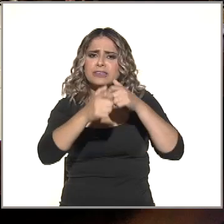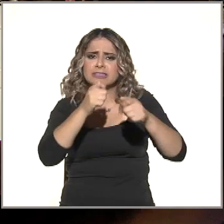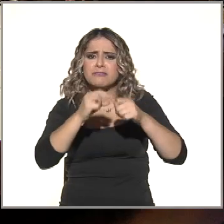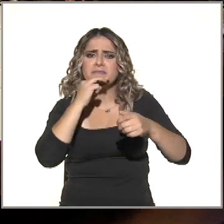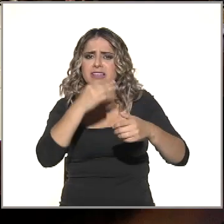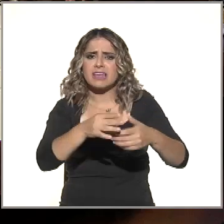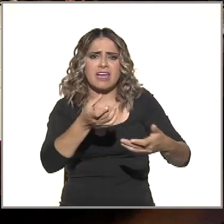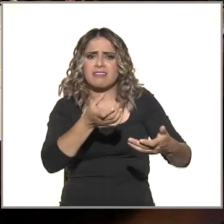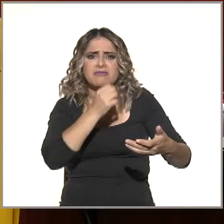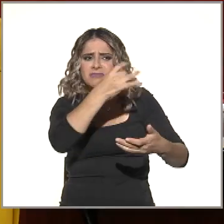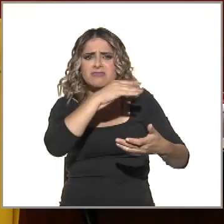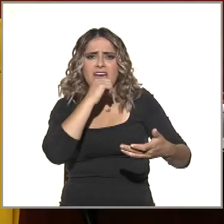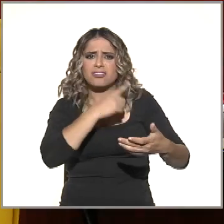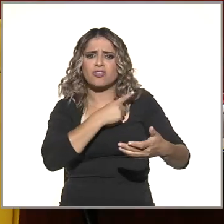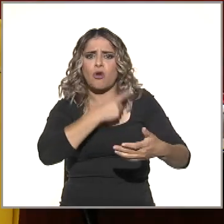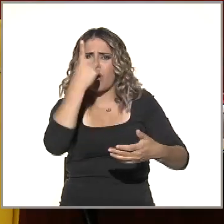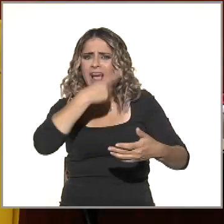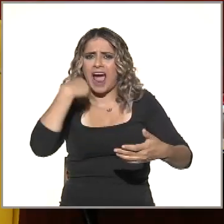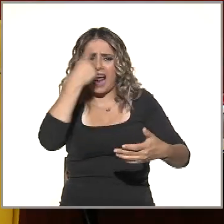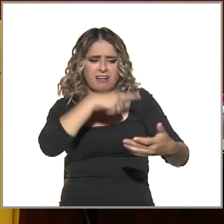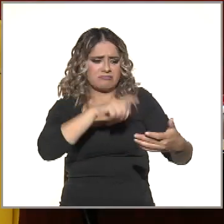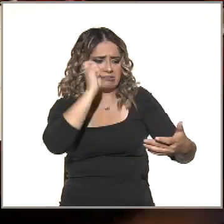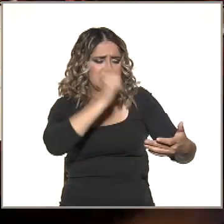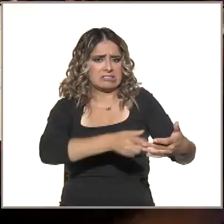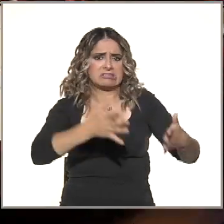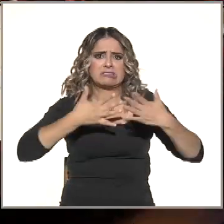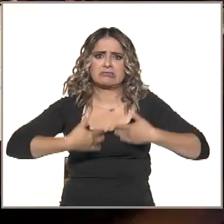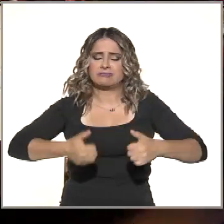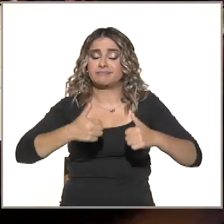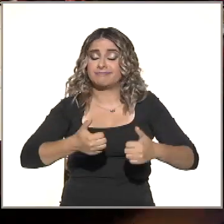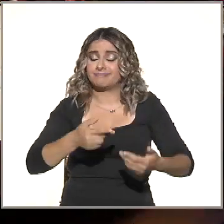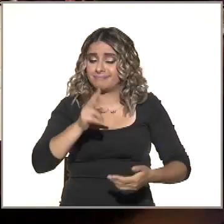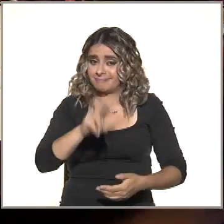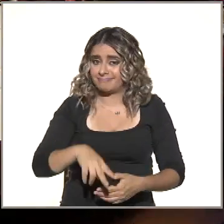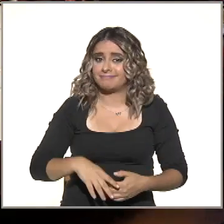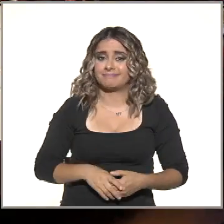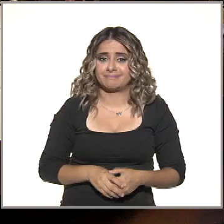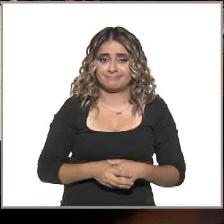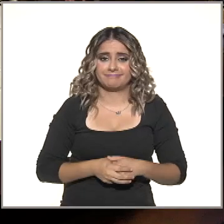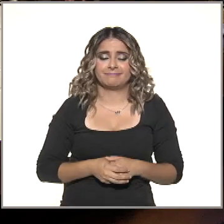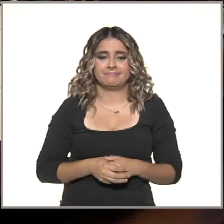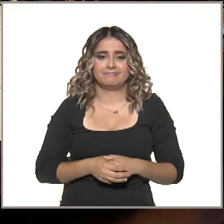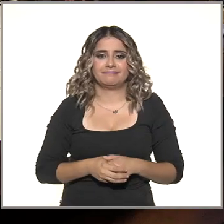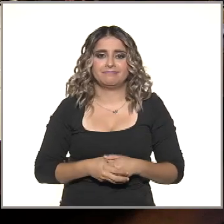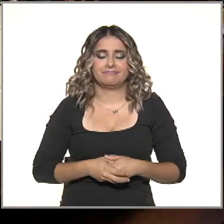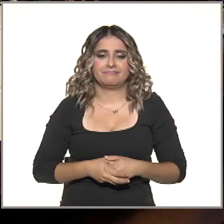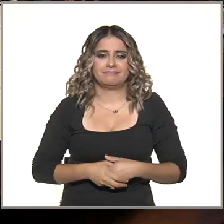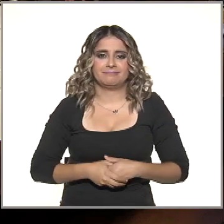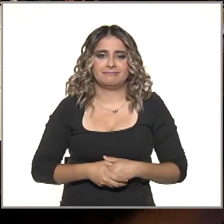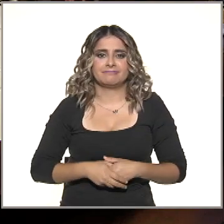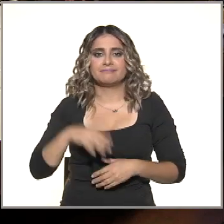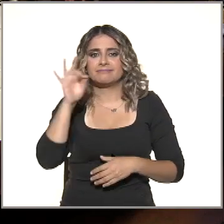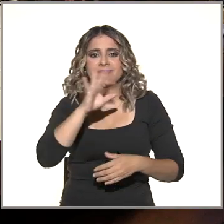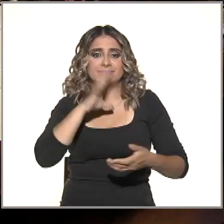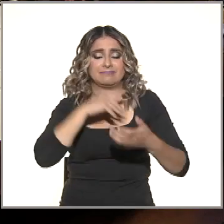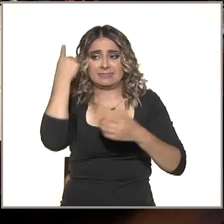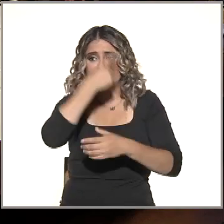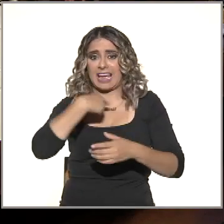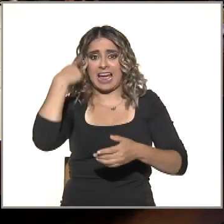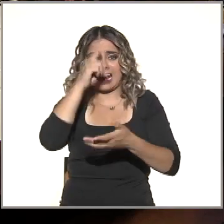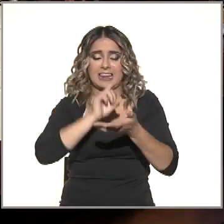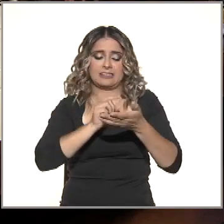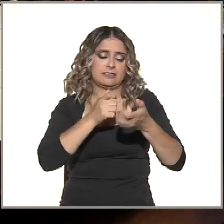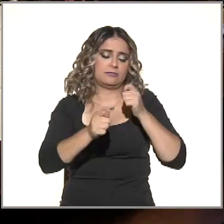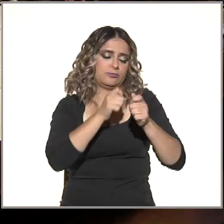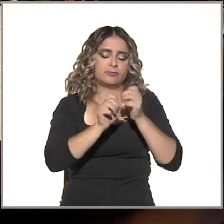reducir la capacidad de uno, ¿no? Yo también creo. En el momento en que un mensaje se hace con emoticones,